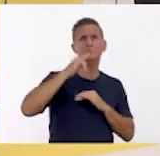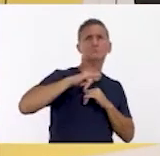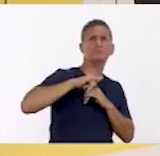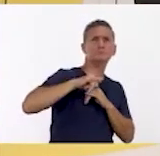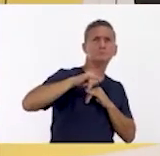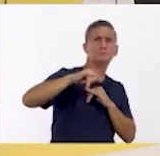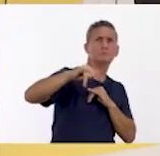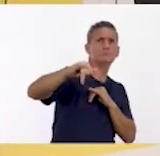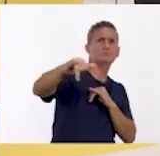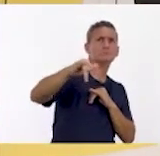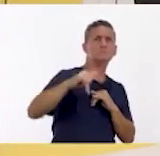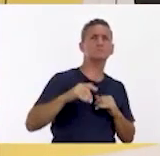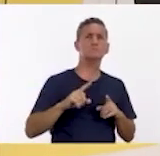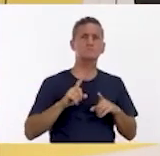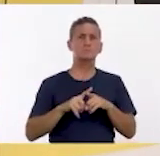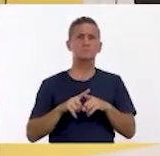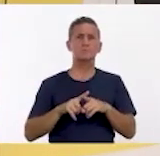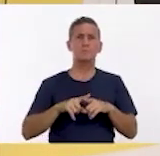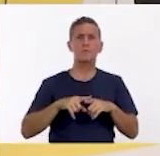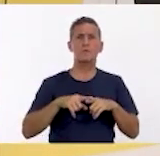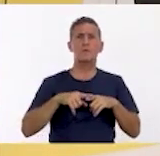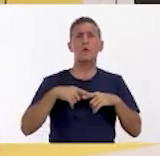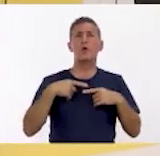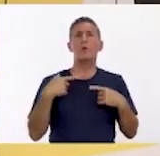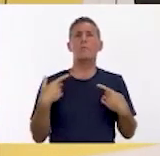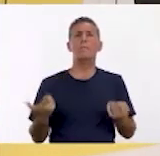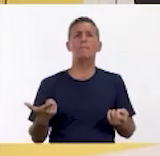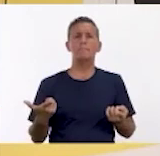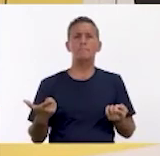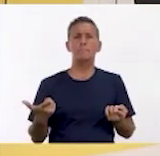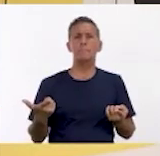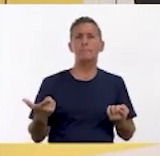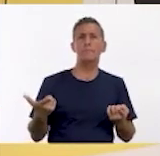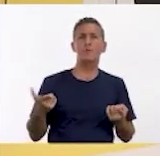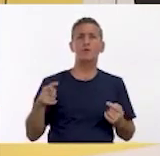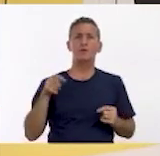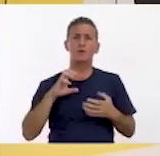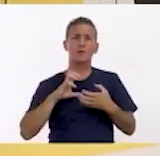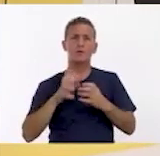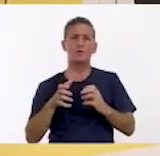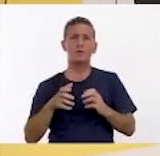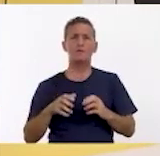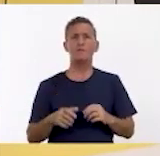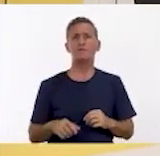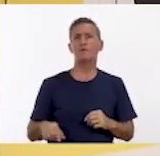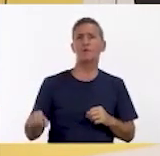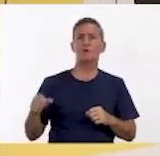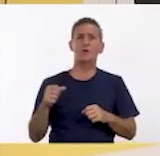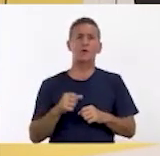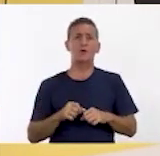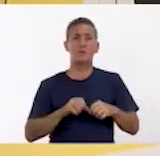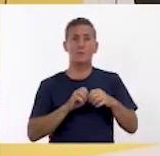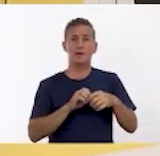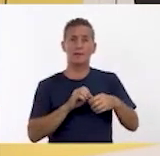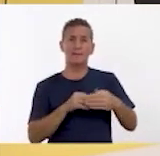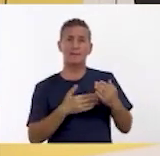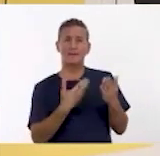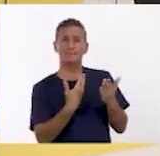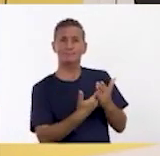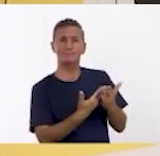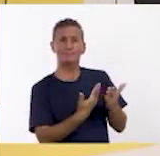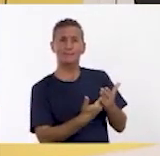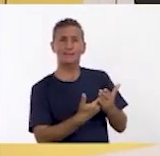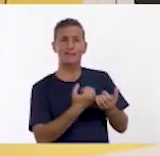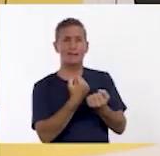porque el área es una forma de TLC, de Tratado de Libre Comercio. Bien, y por ahí anda la